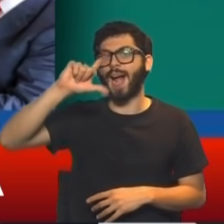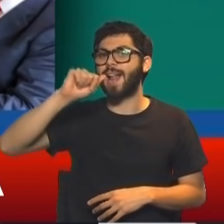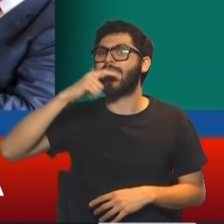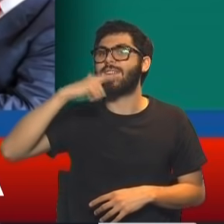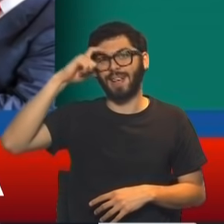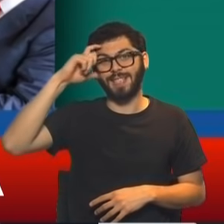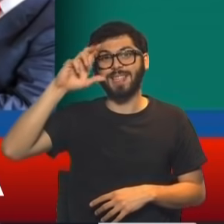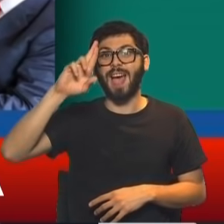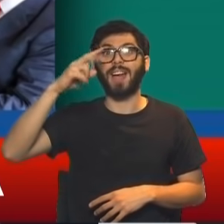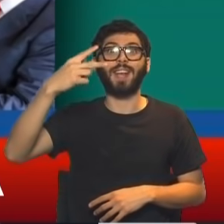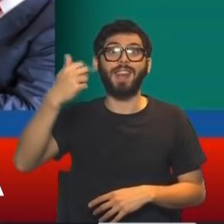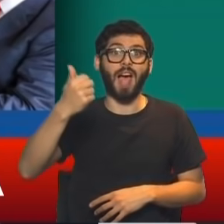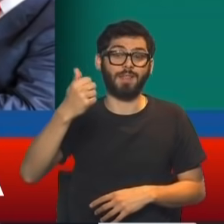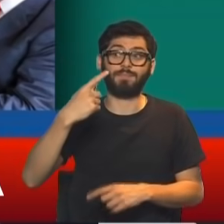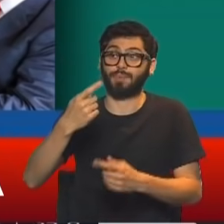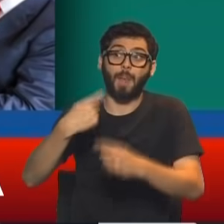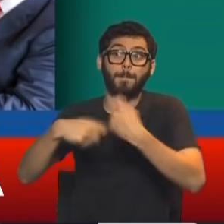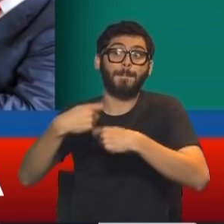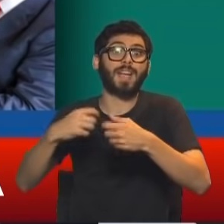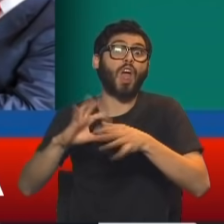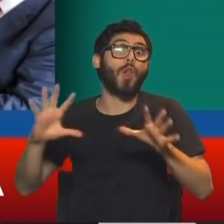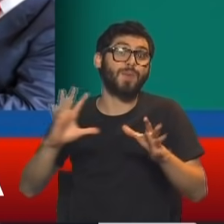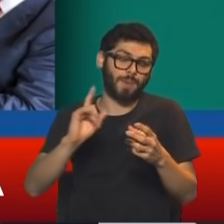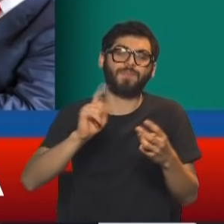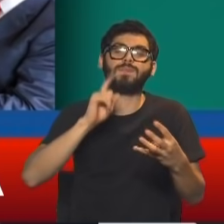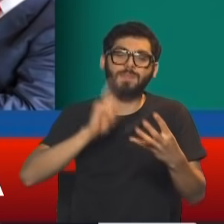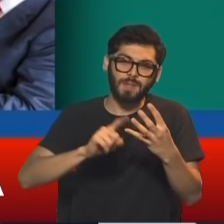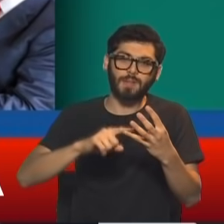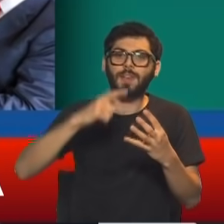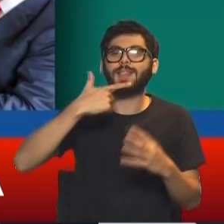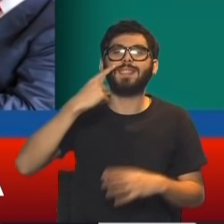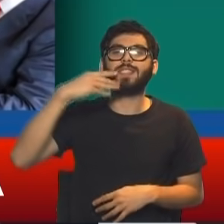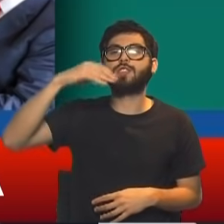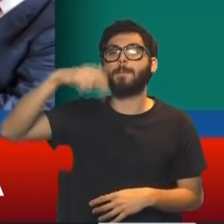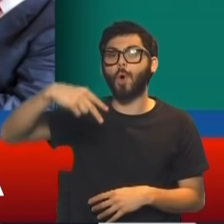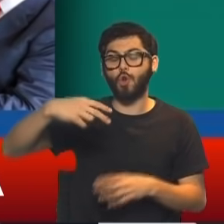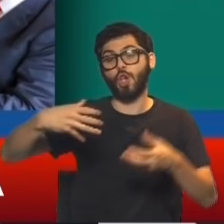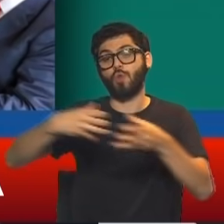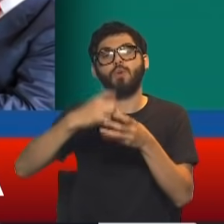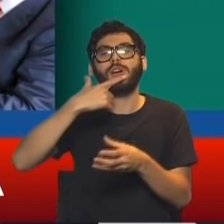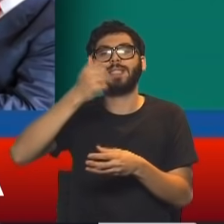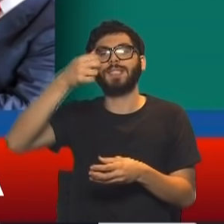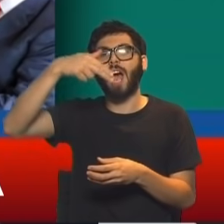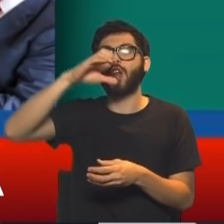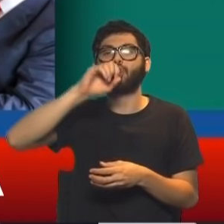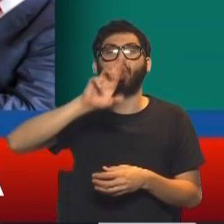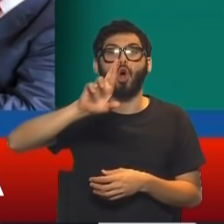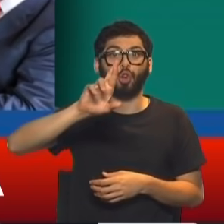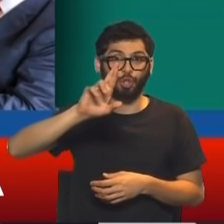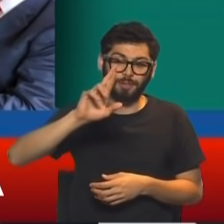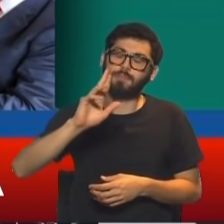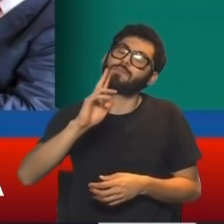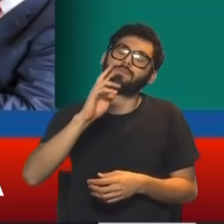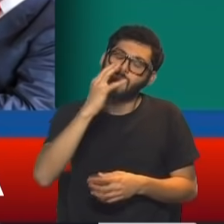menos que el representante de Mercado Libre. También estuvo Alejandro Simón, representante del grupo Sancor Seguros. Dos temas en principal.